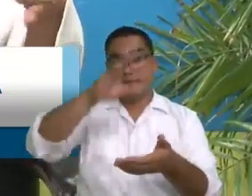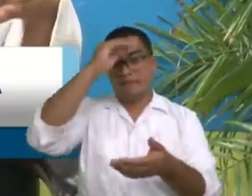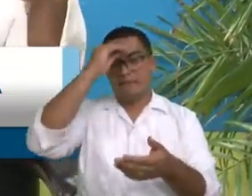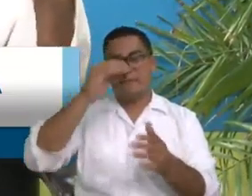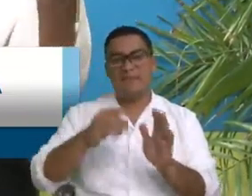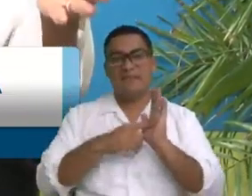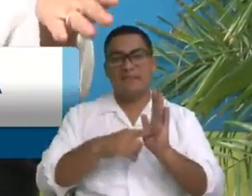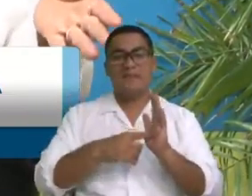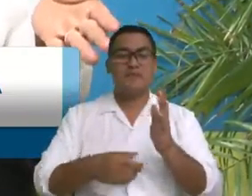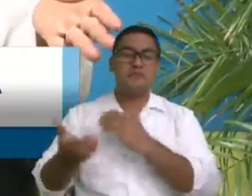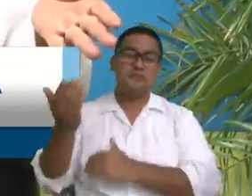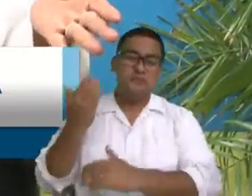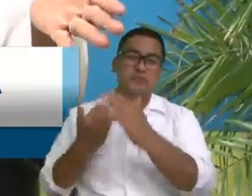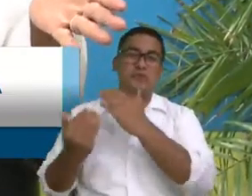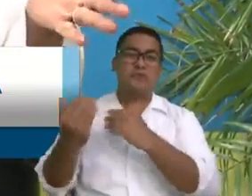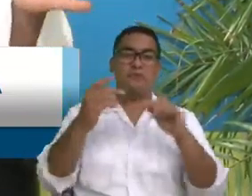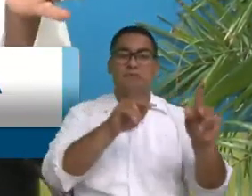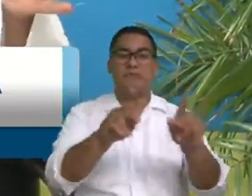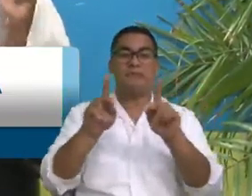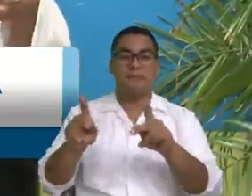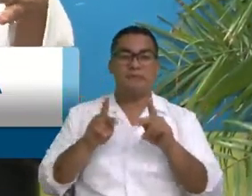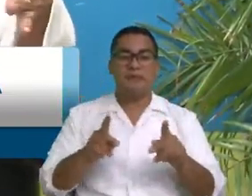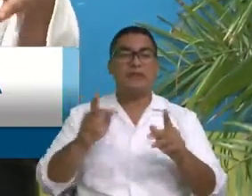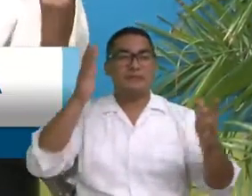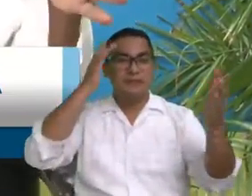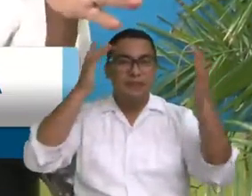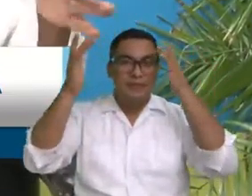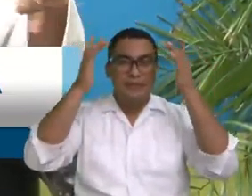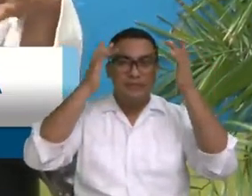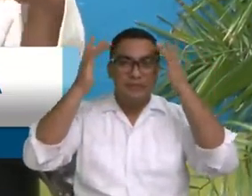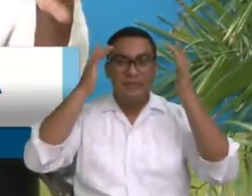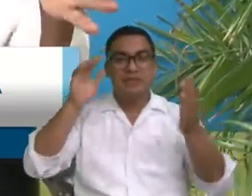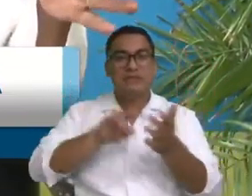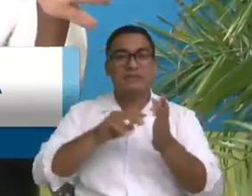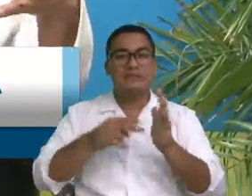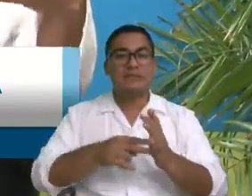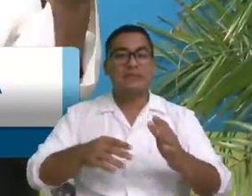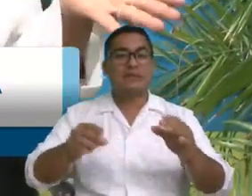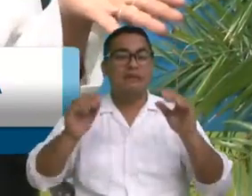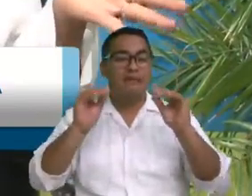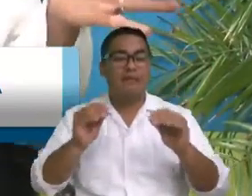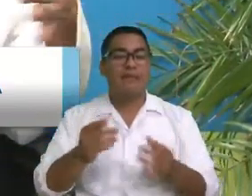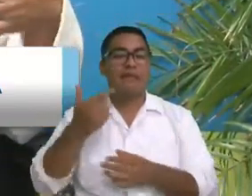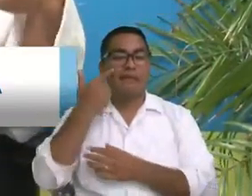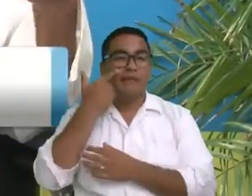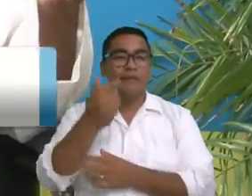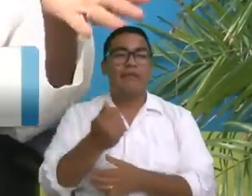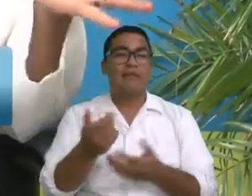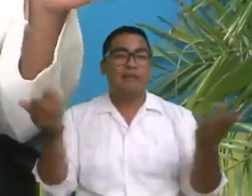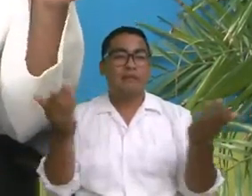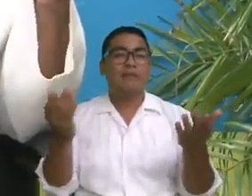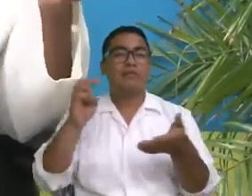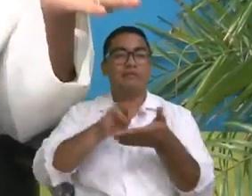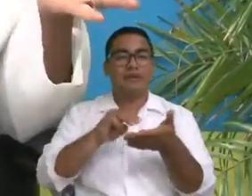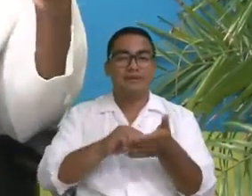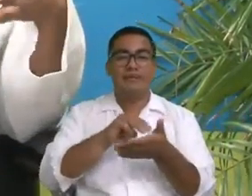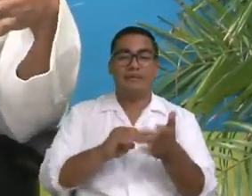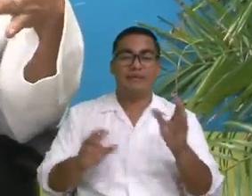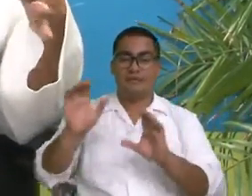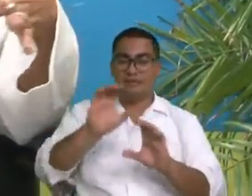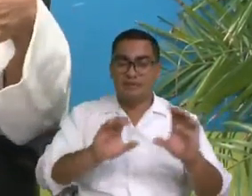los tiempos anteriores la gente se preocupaba solamente por educar, por conocer qué cosa es la matemática, qué cosa es la